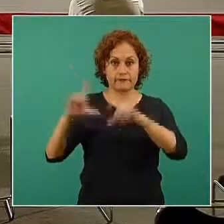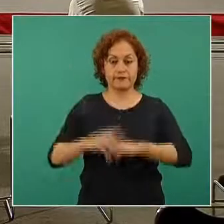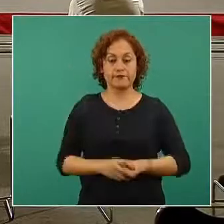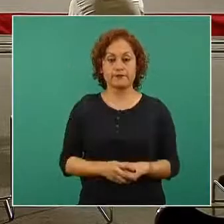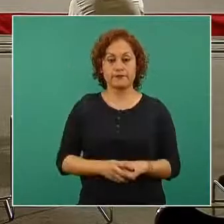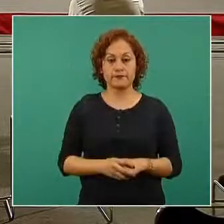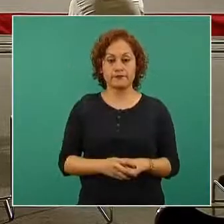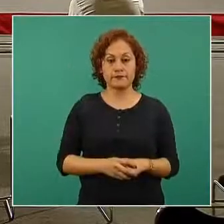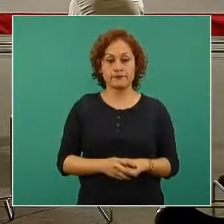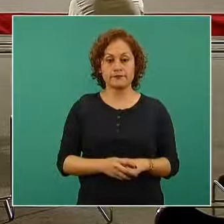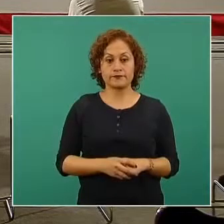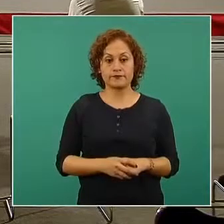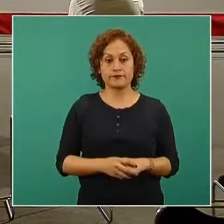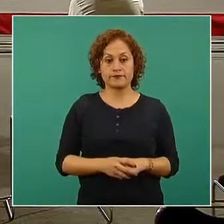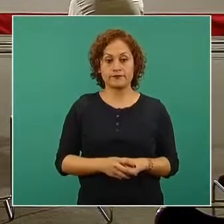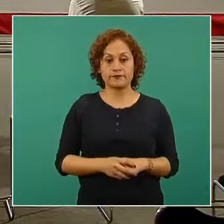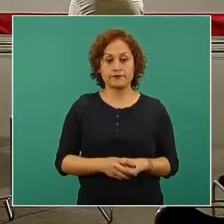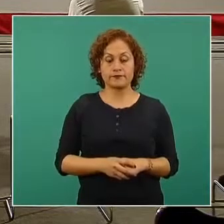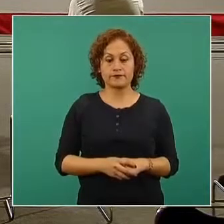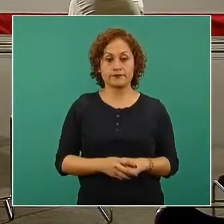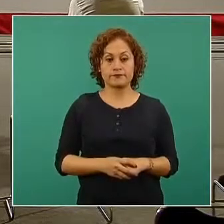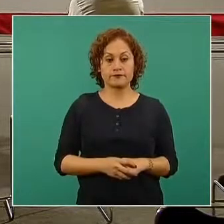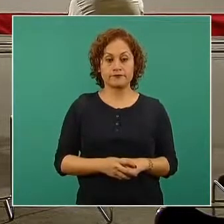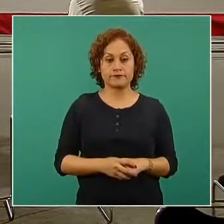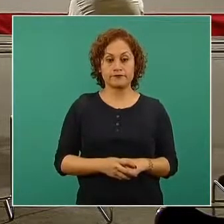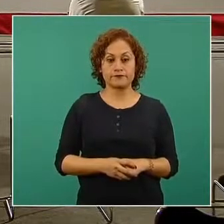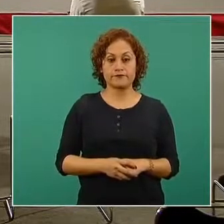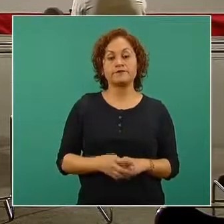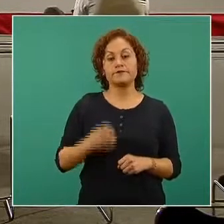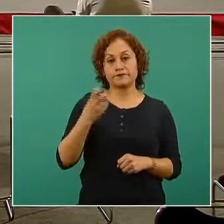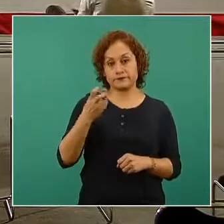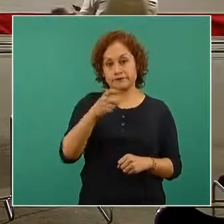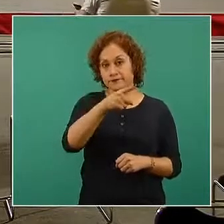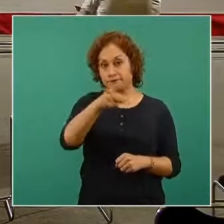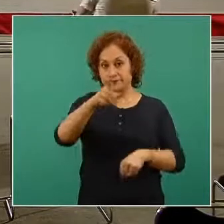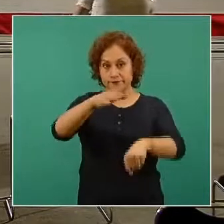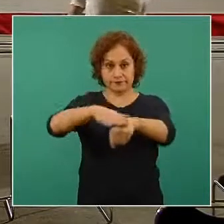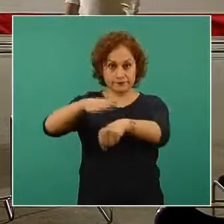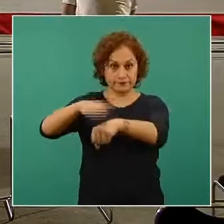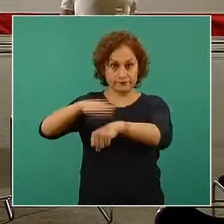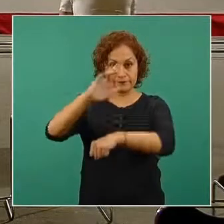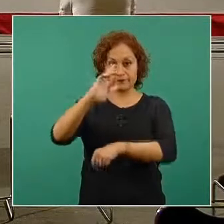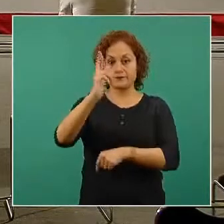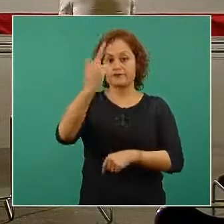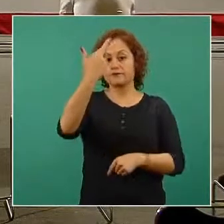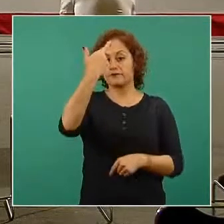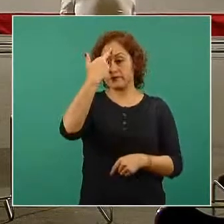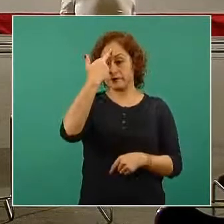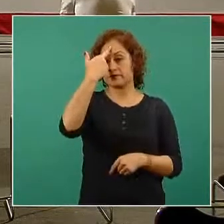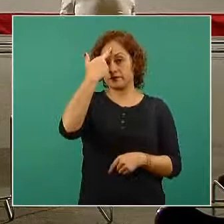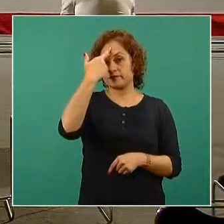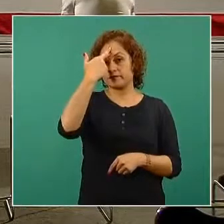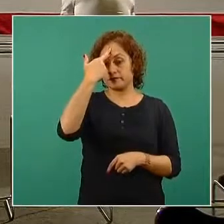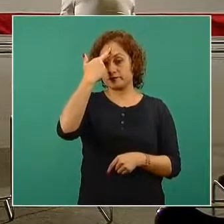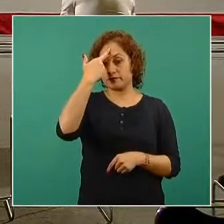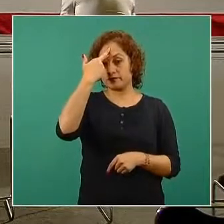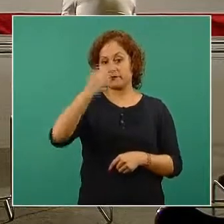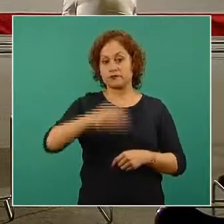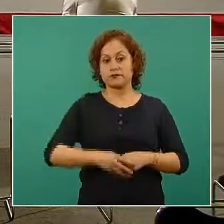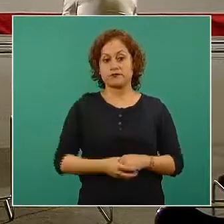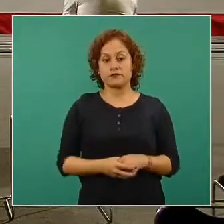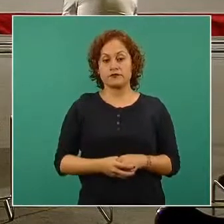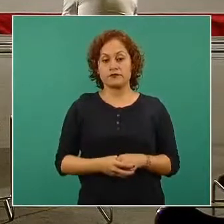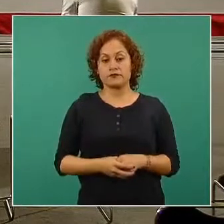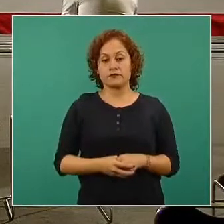diapositiva, nos sirve de marco para recordarles a todos que tenemos una política